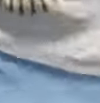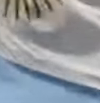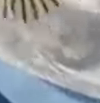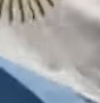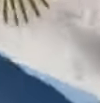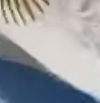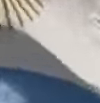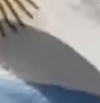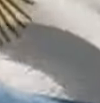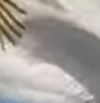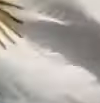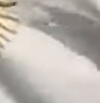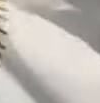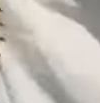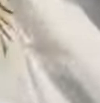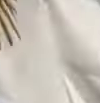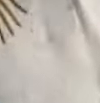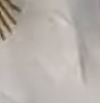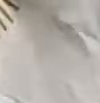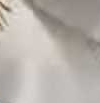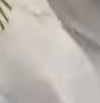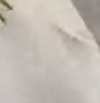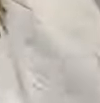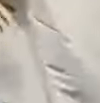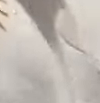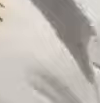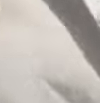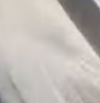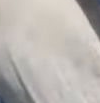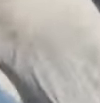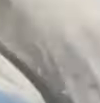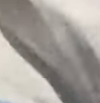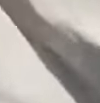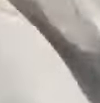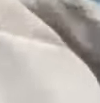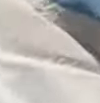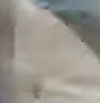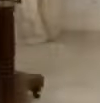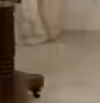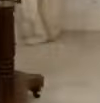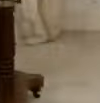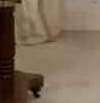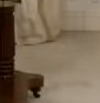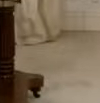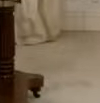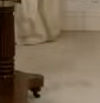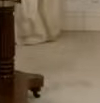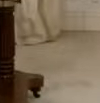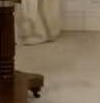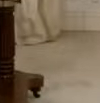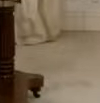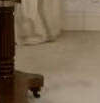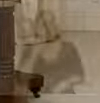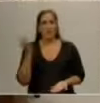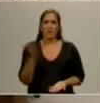de los 40 millones de argentinos, la doctora Cristina Fernández de Kirchner. Bueno, muy buenas tardes a todos y a